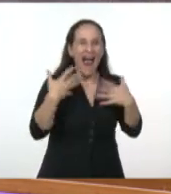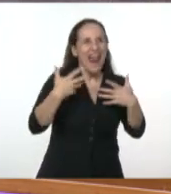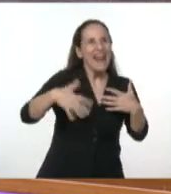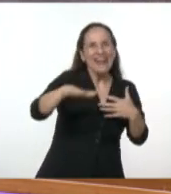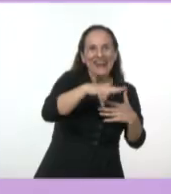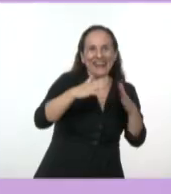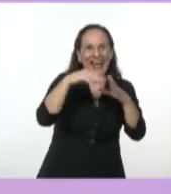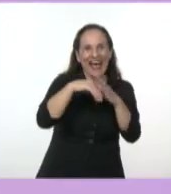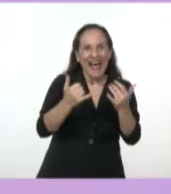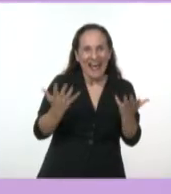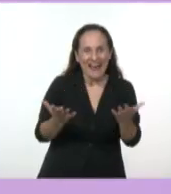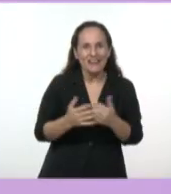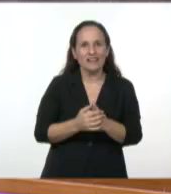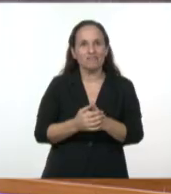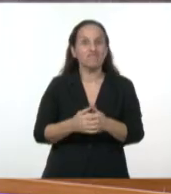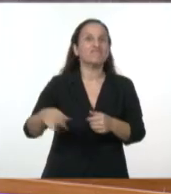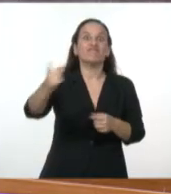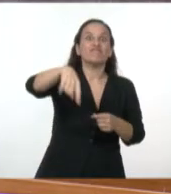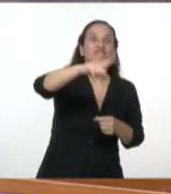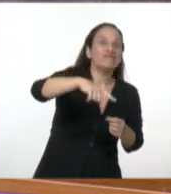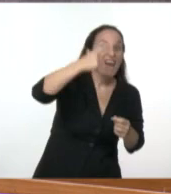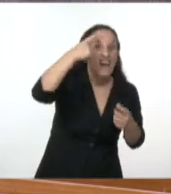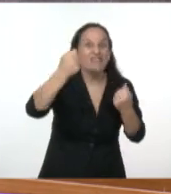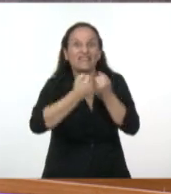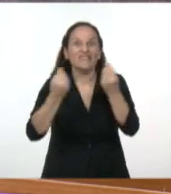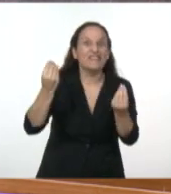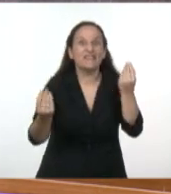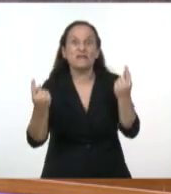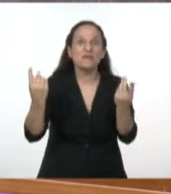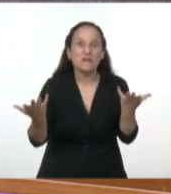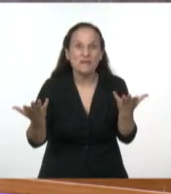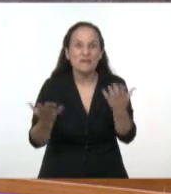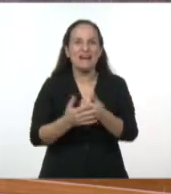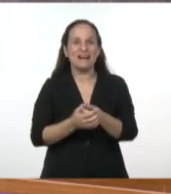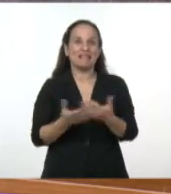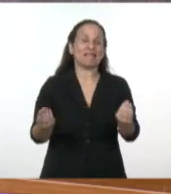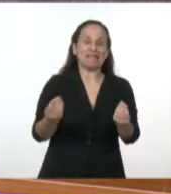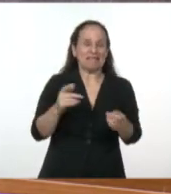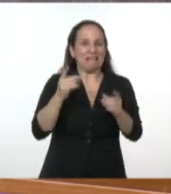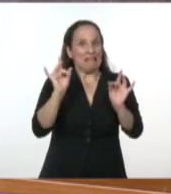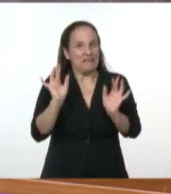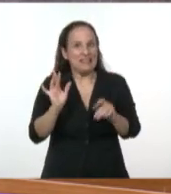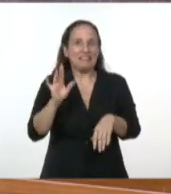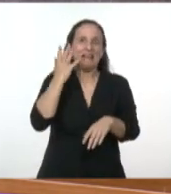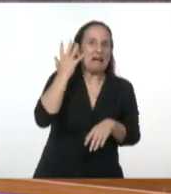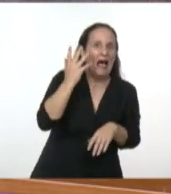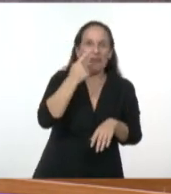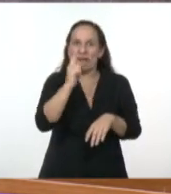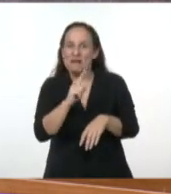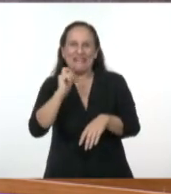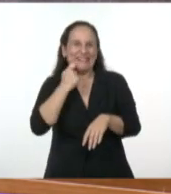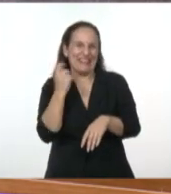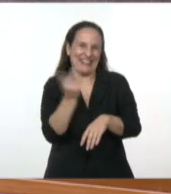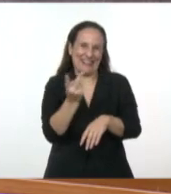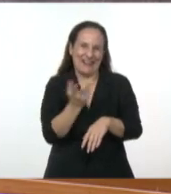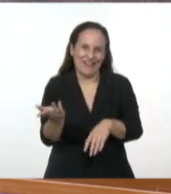Sí. ¿Habremos convencido a alguien? No sé. No sé. Es medio difícil, ¿no? Porque son lindos los dos, los gatitos, los perros. Como vemos, tienen